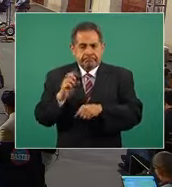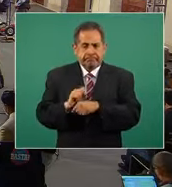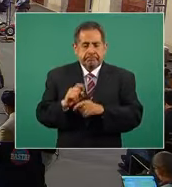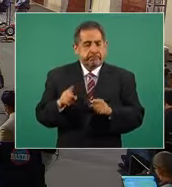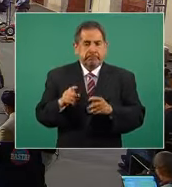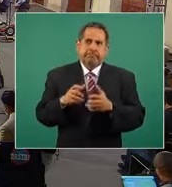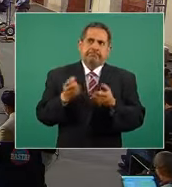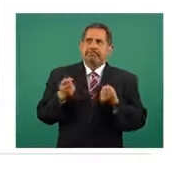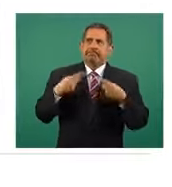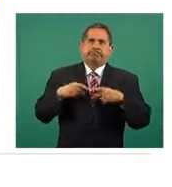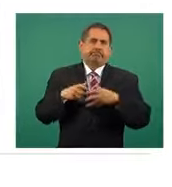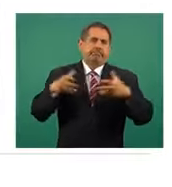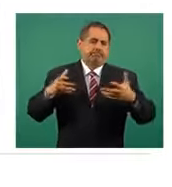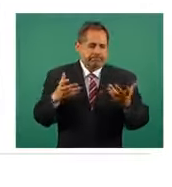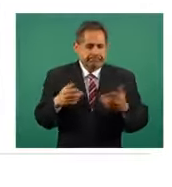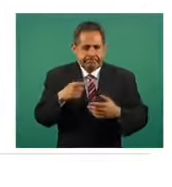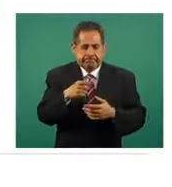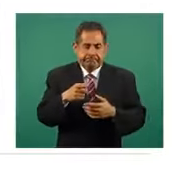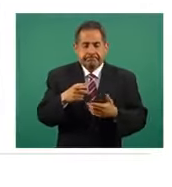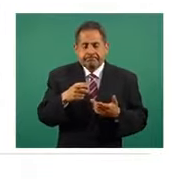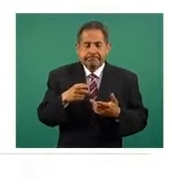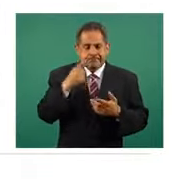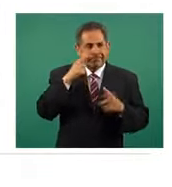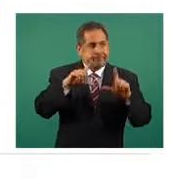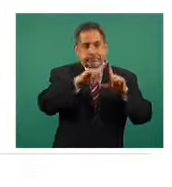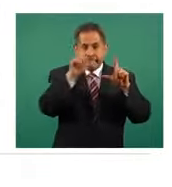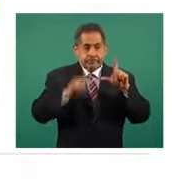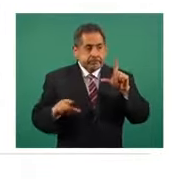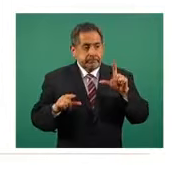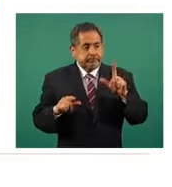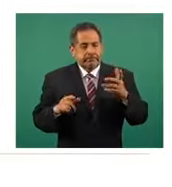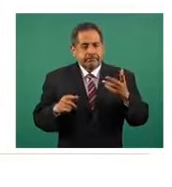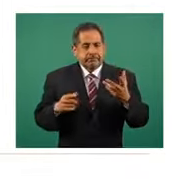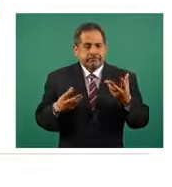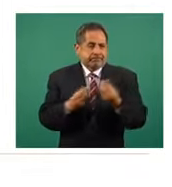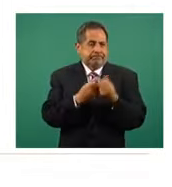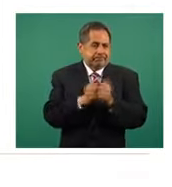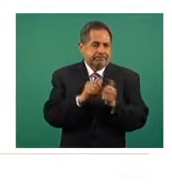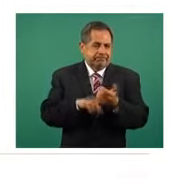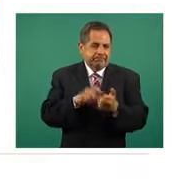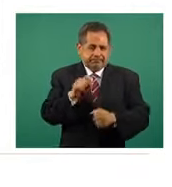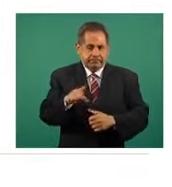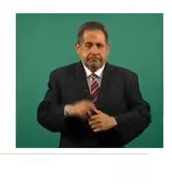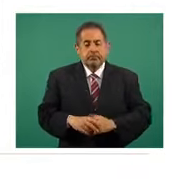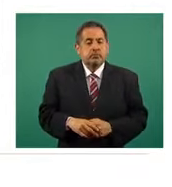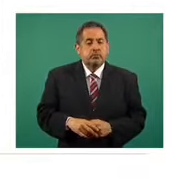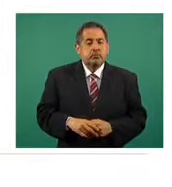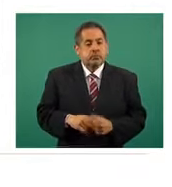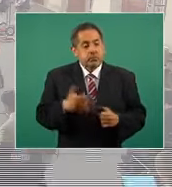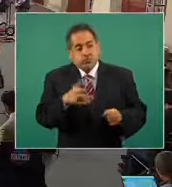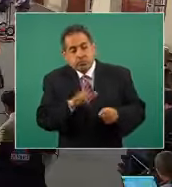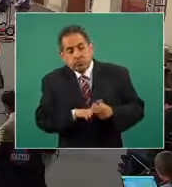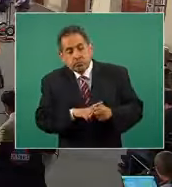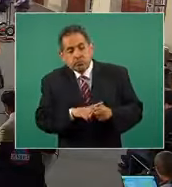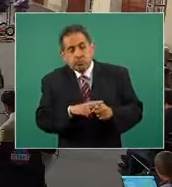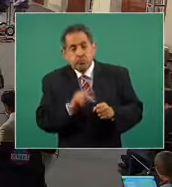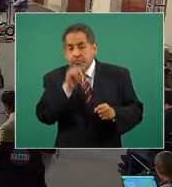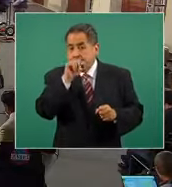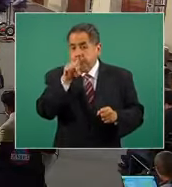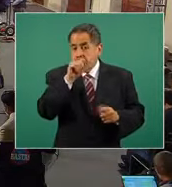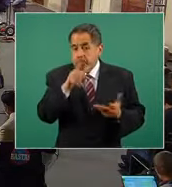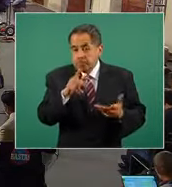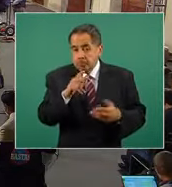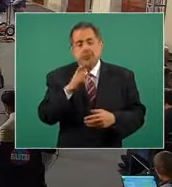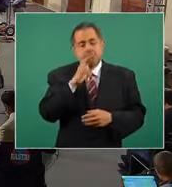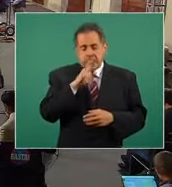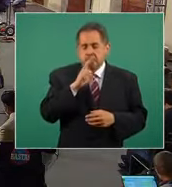importante, es contribuyente a la curva nacional. La siguiente. Y la hospitalización en Jalisco también va